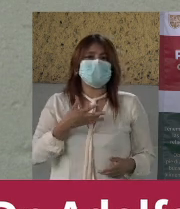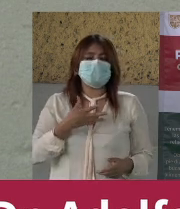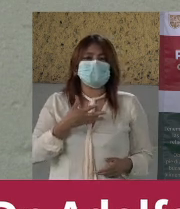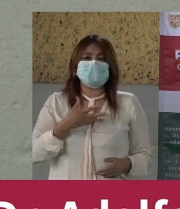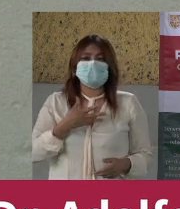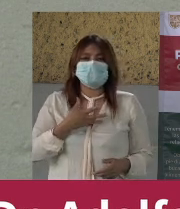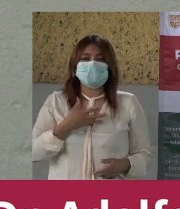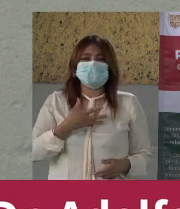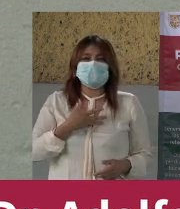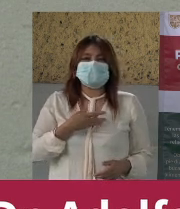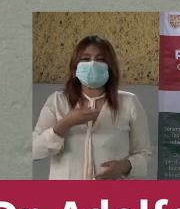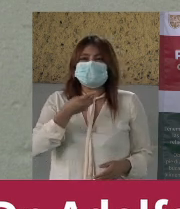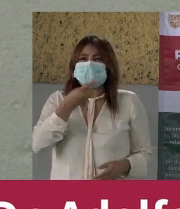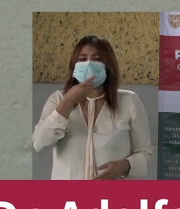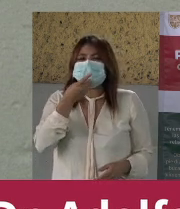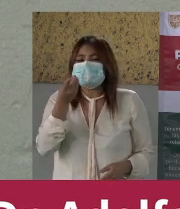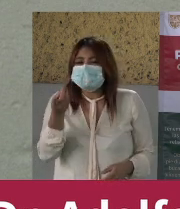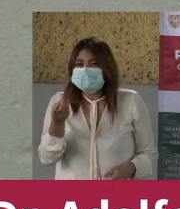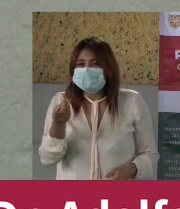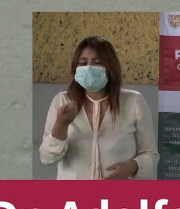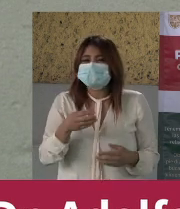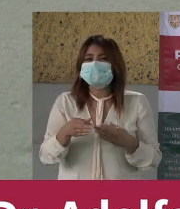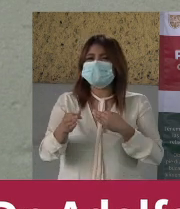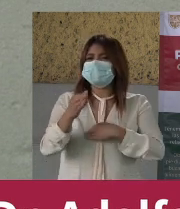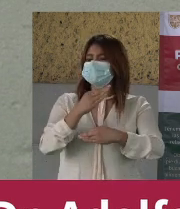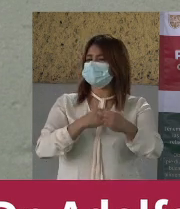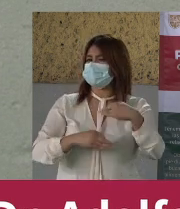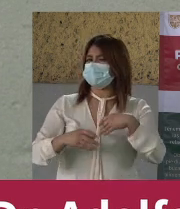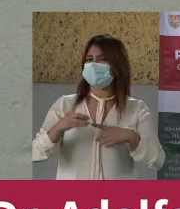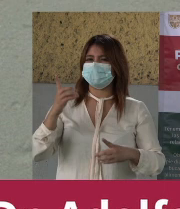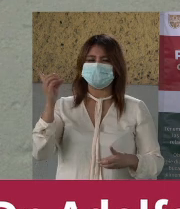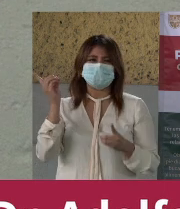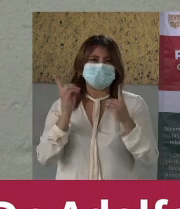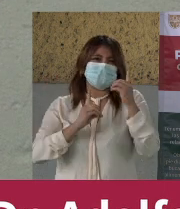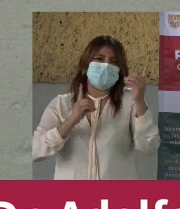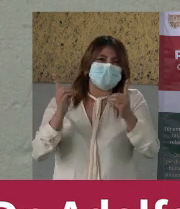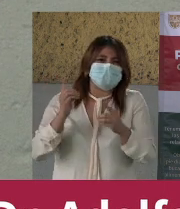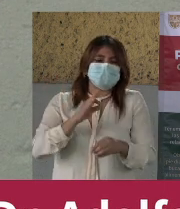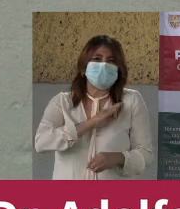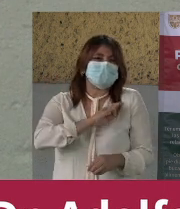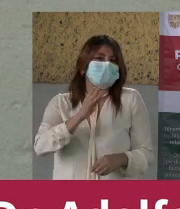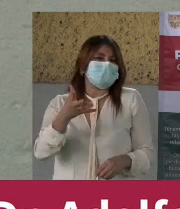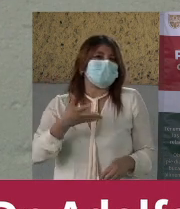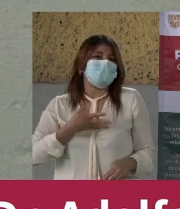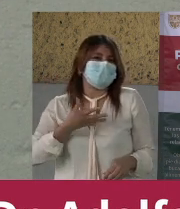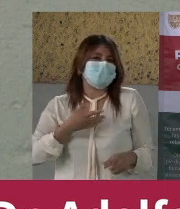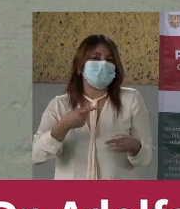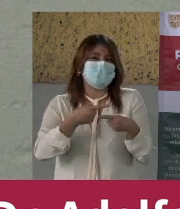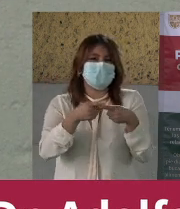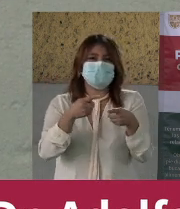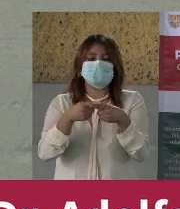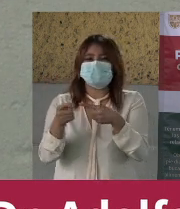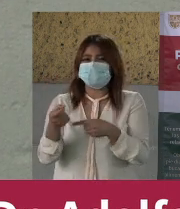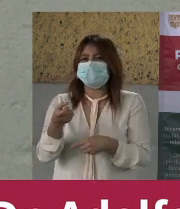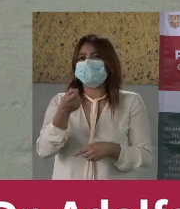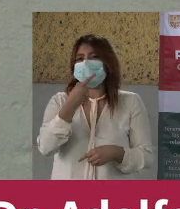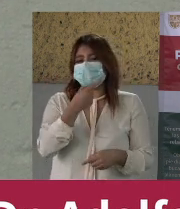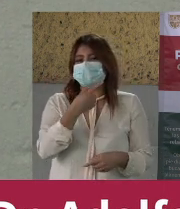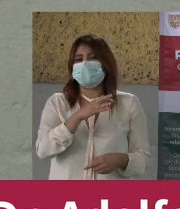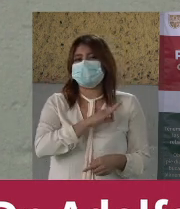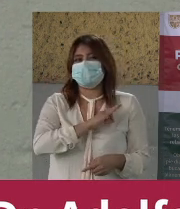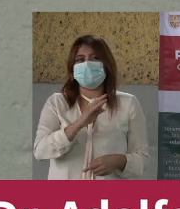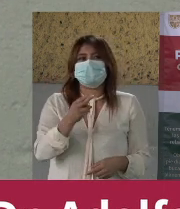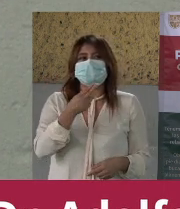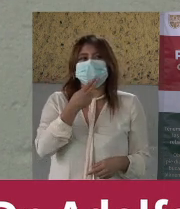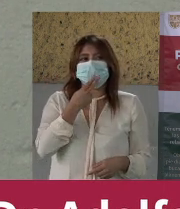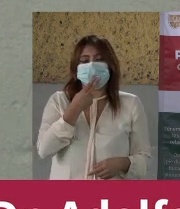confianza para explorar todas aquellas dudas que ustedes puedan tener con los diferentes medicamentos que podemos utilizar